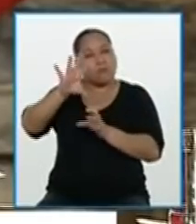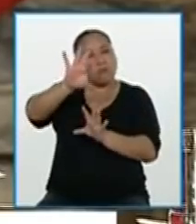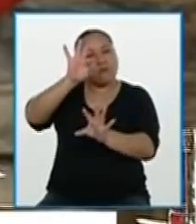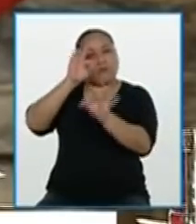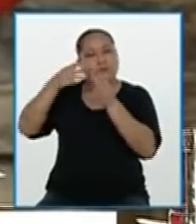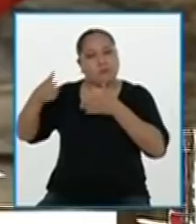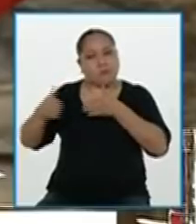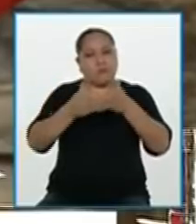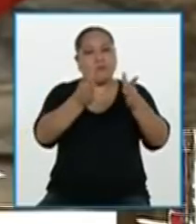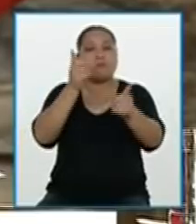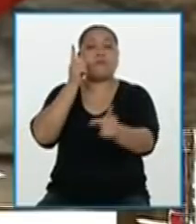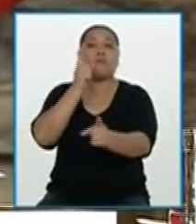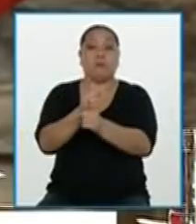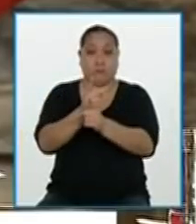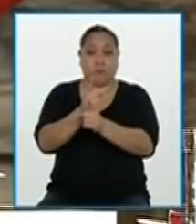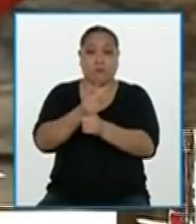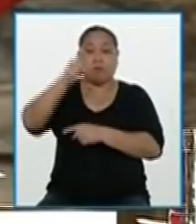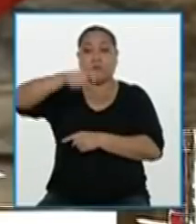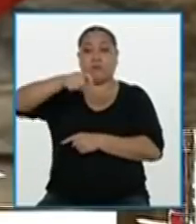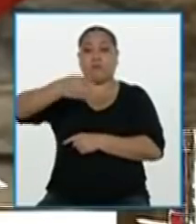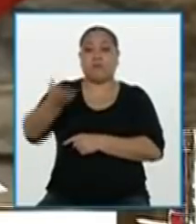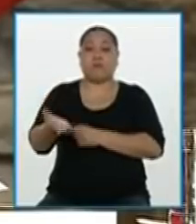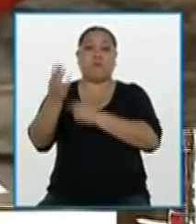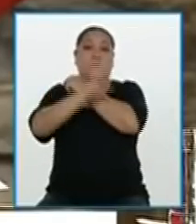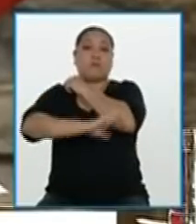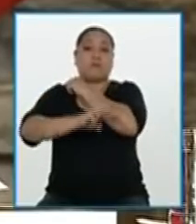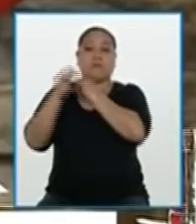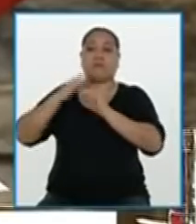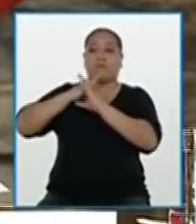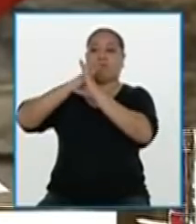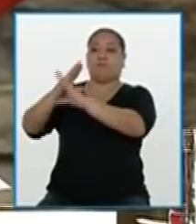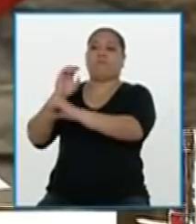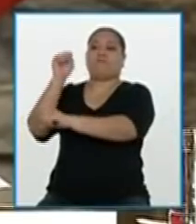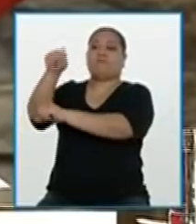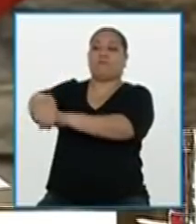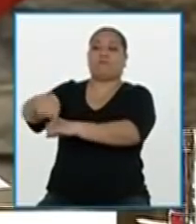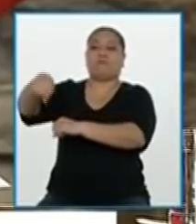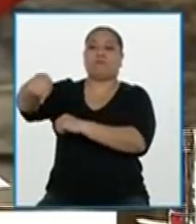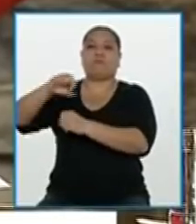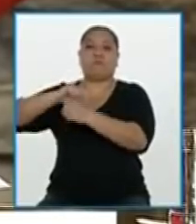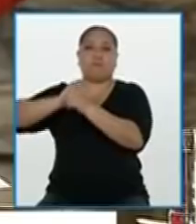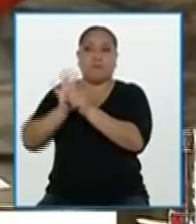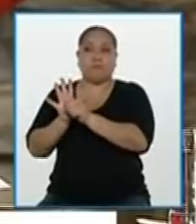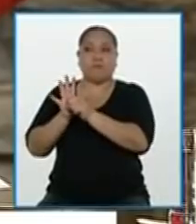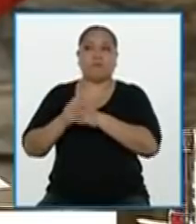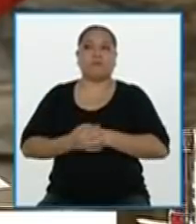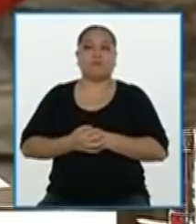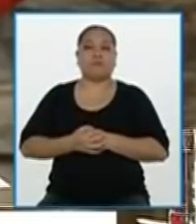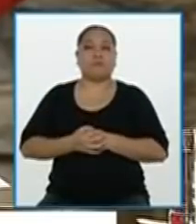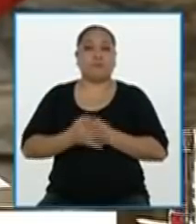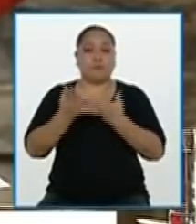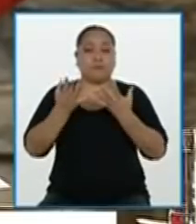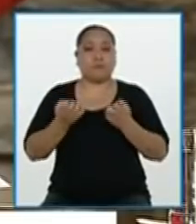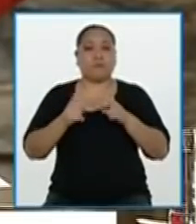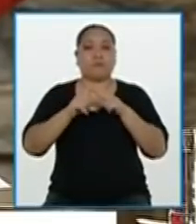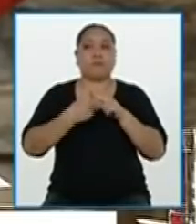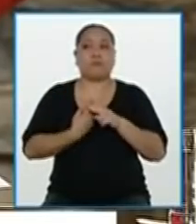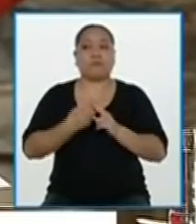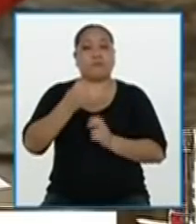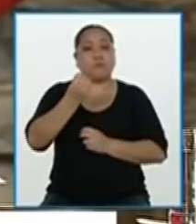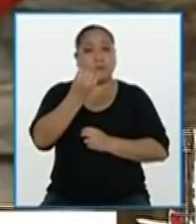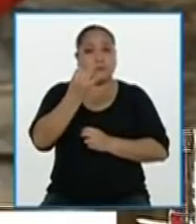que usted da, señor Macera, ¿ustedes tienen alguna data de cuántas empresas, a pesar de la ayuda económica que le pueda brindar el Estado, van